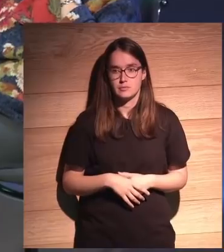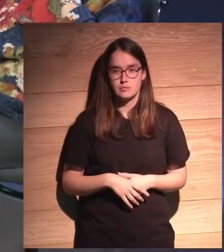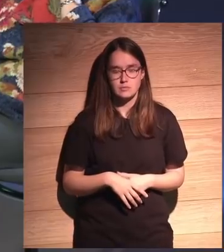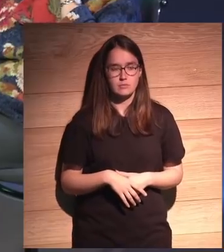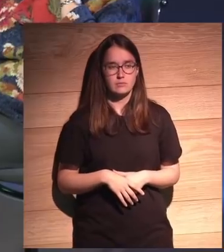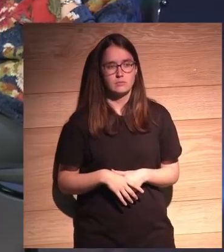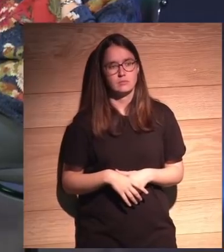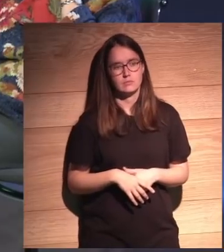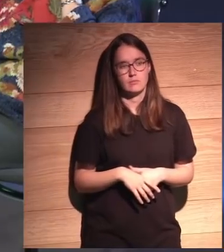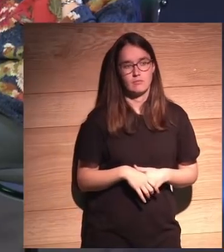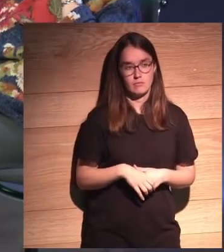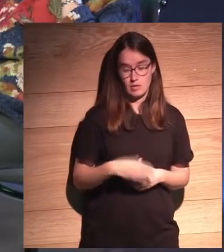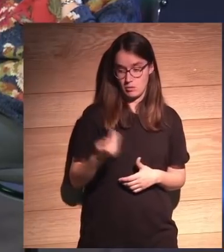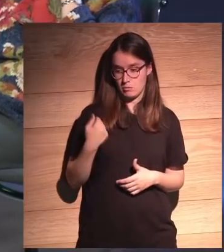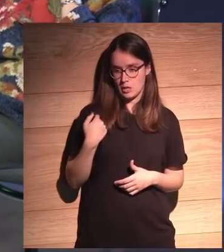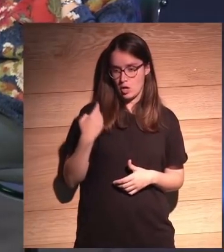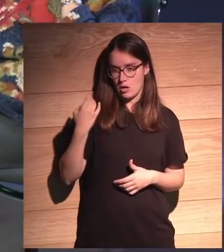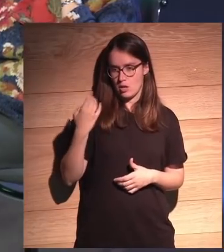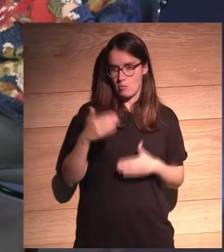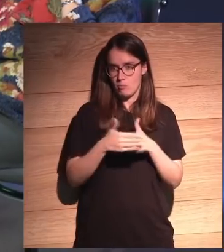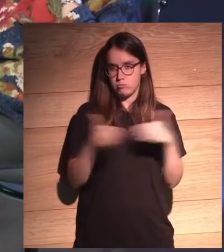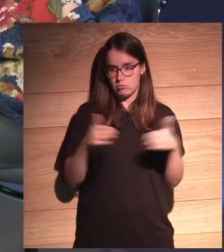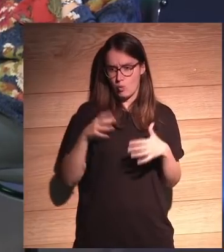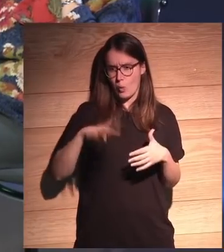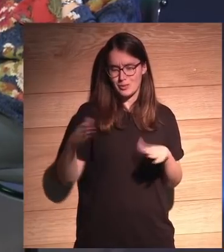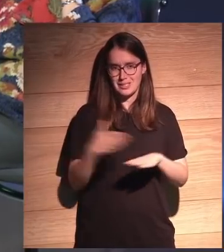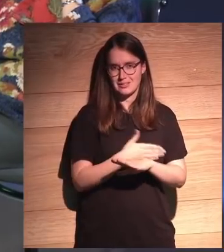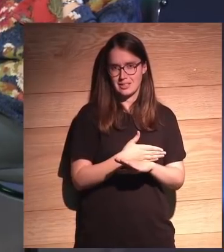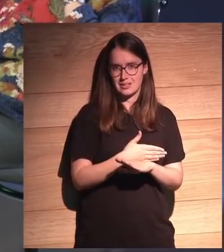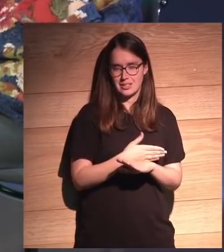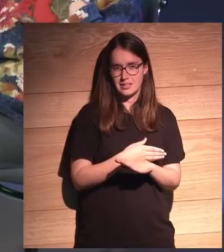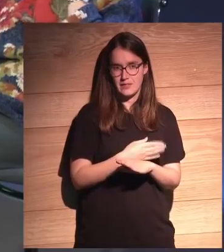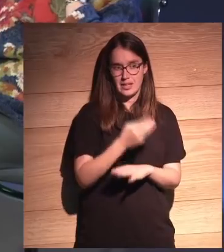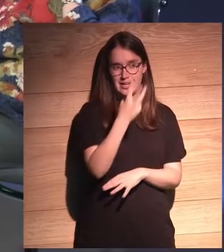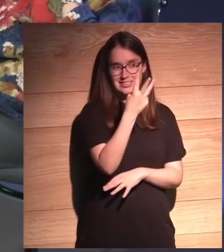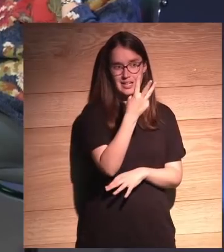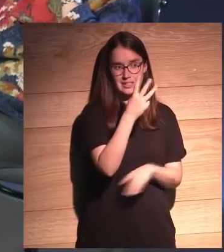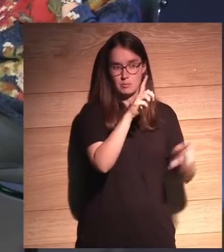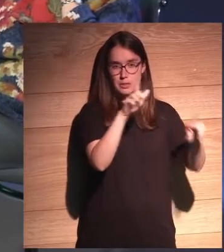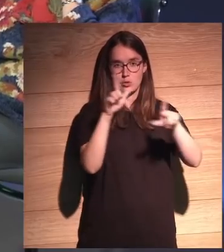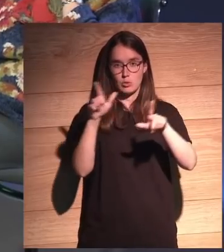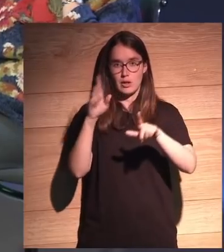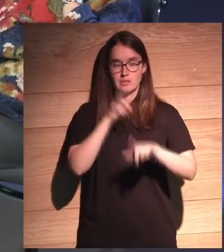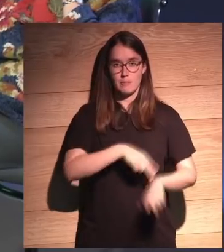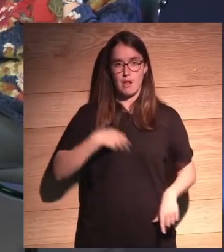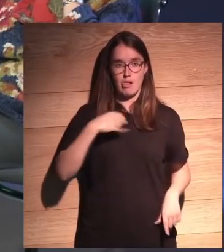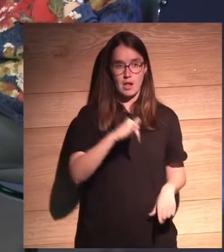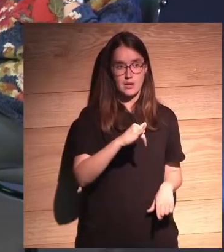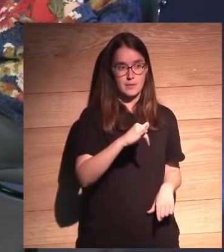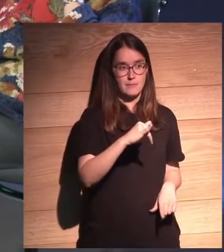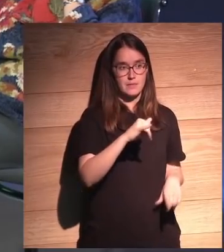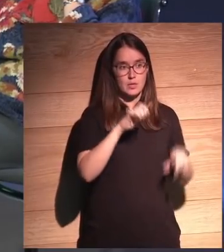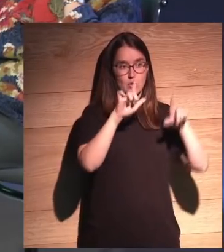Y 4 meses antes de la inauguración de la exposición, de las 3 obras que tiene el Prado de Clara Peters, solo